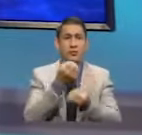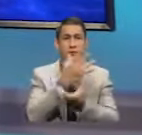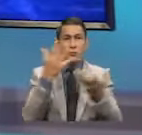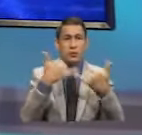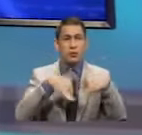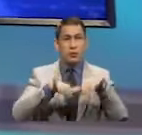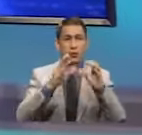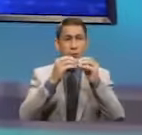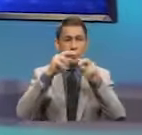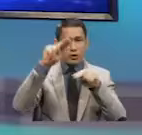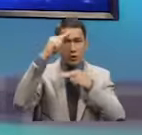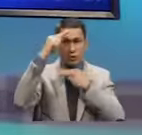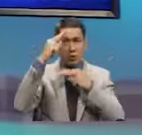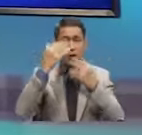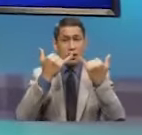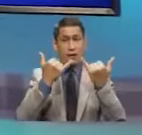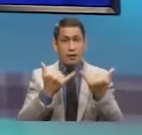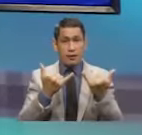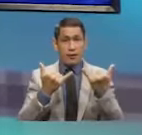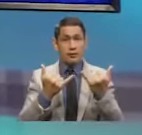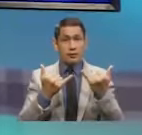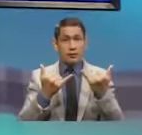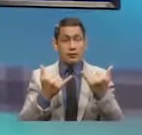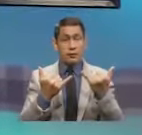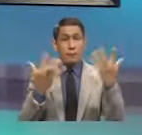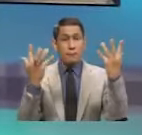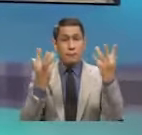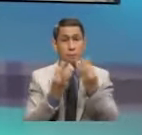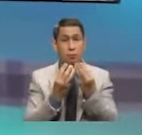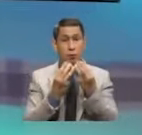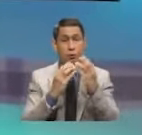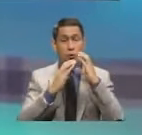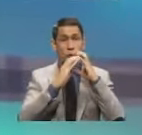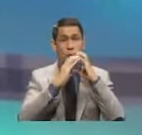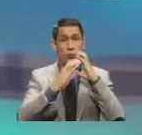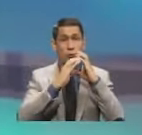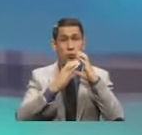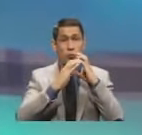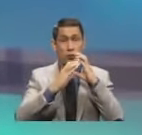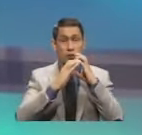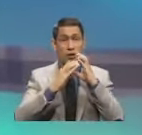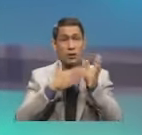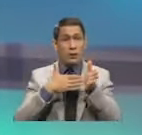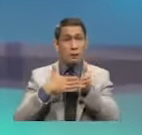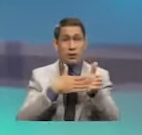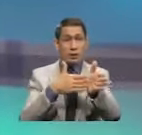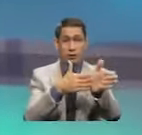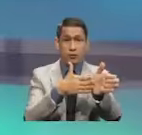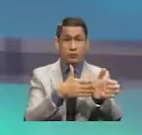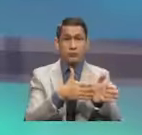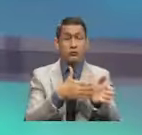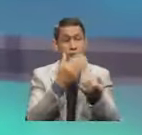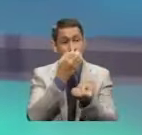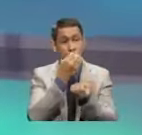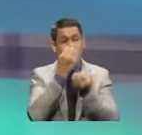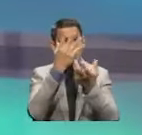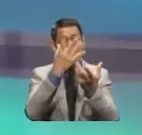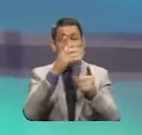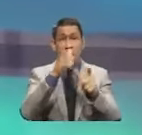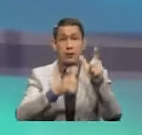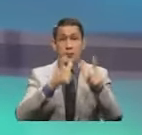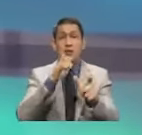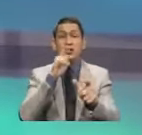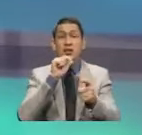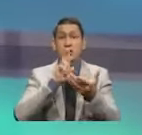con más noticias. Cada vez hay menos buses, esto en el sistema de transporte Metrovía. Pues así lo aseguran los usuarios, quienes